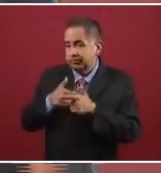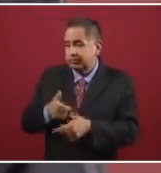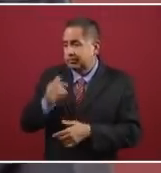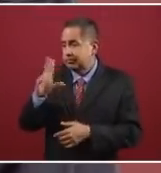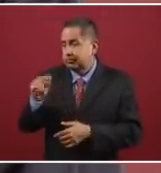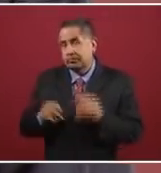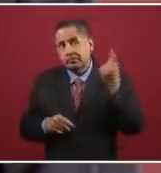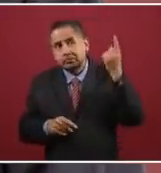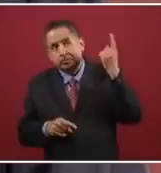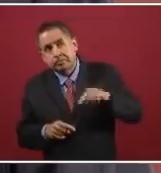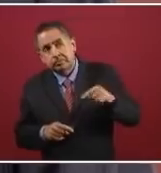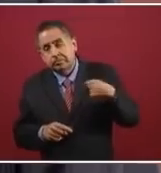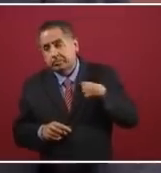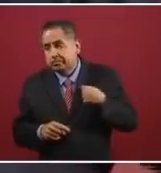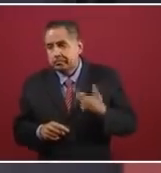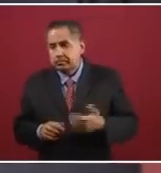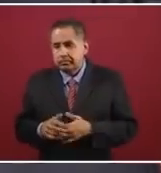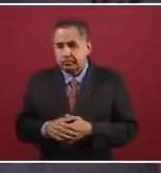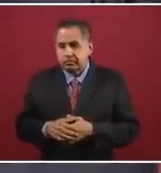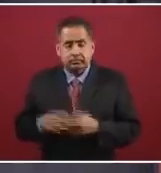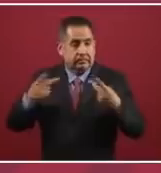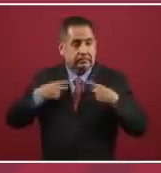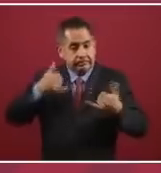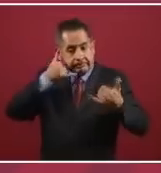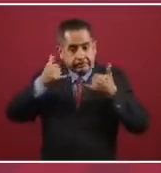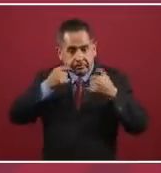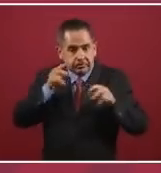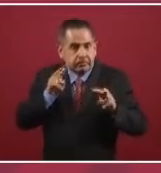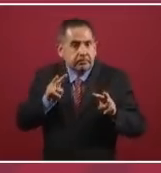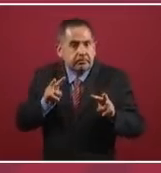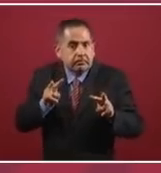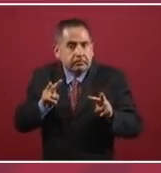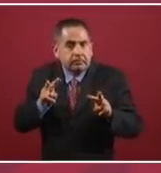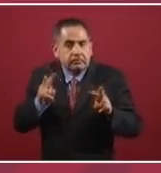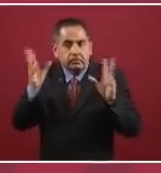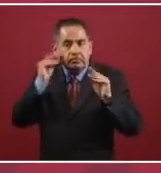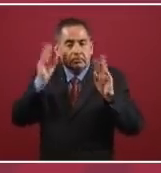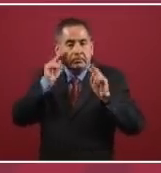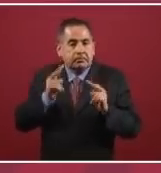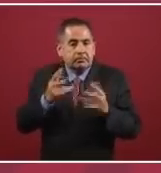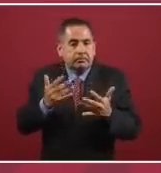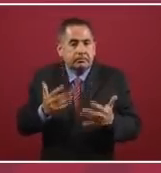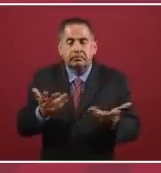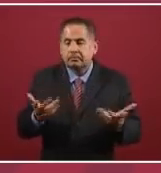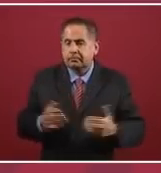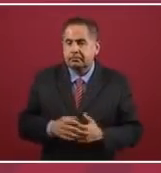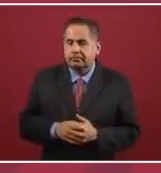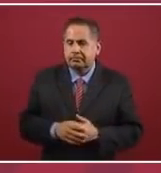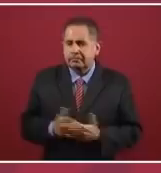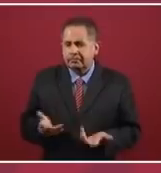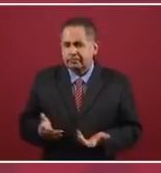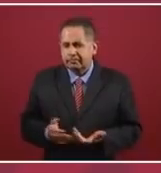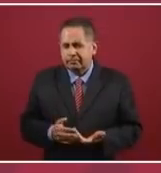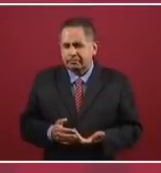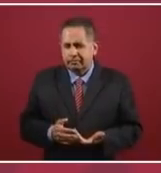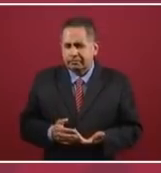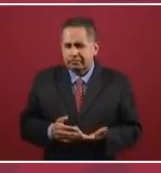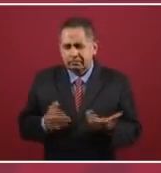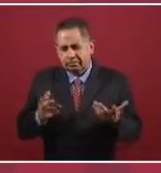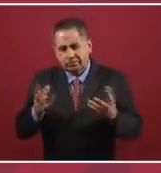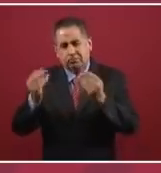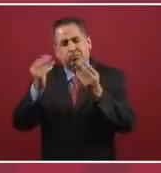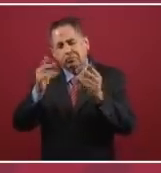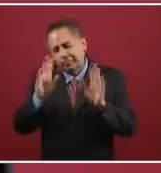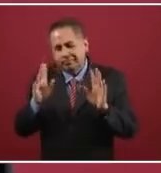continuar. Y toda la gente escuchando y esperando, ¿no? Tampoco muchos, pero dijo: